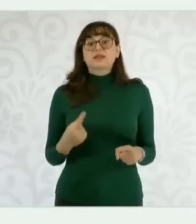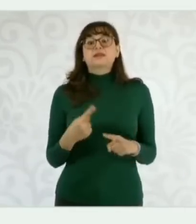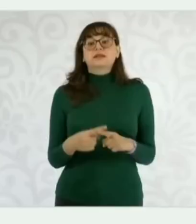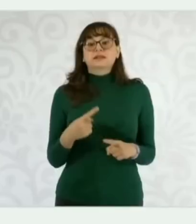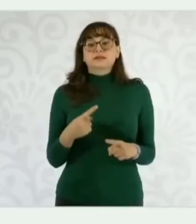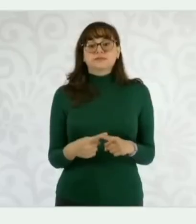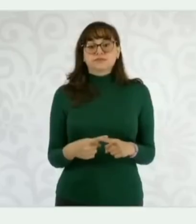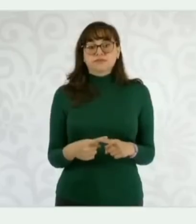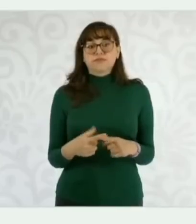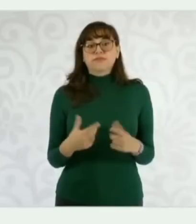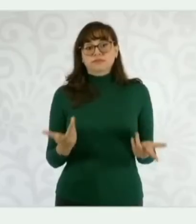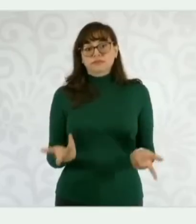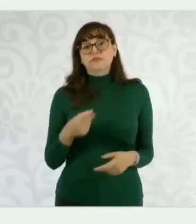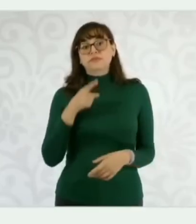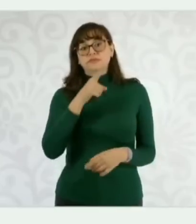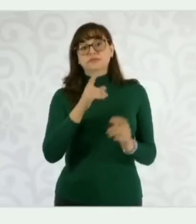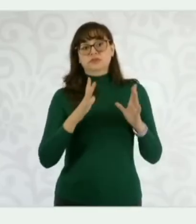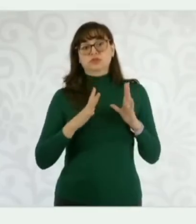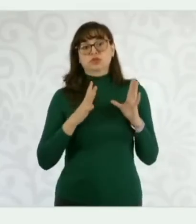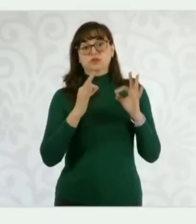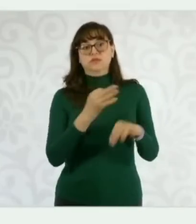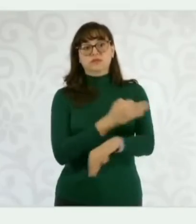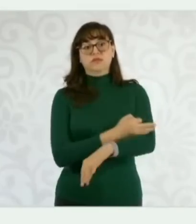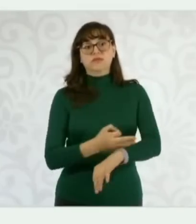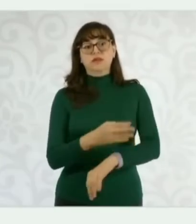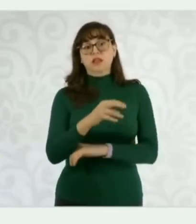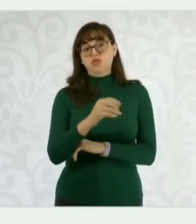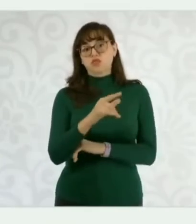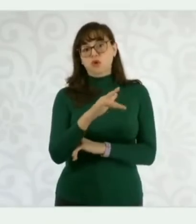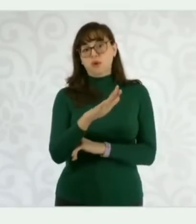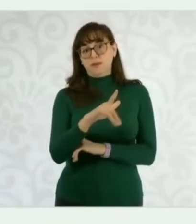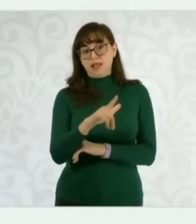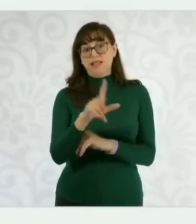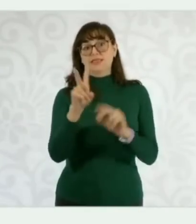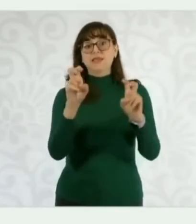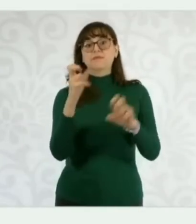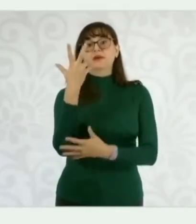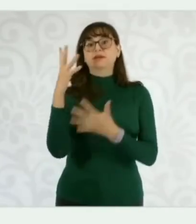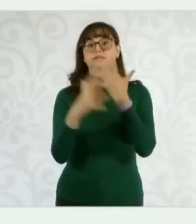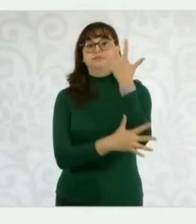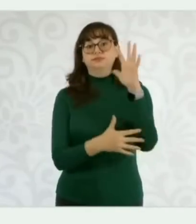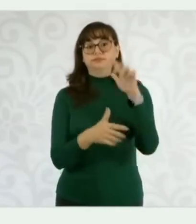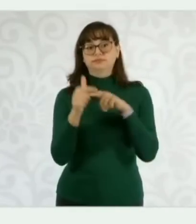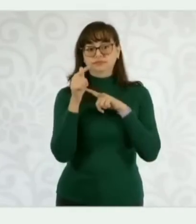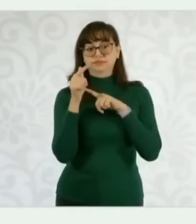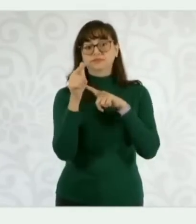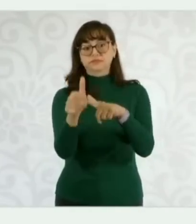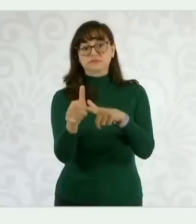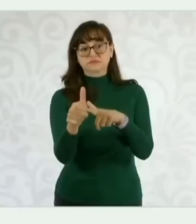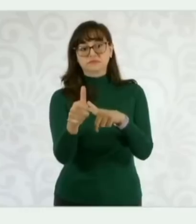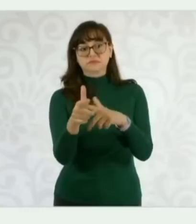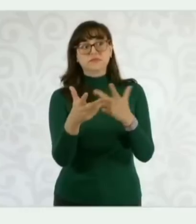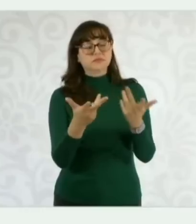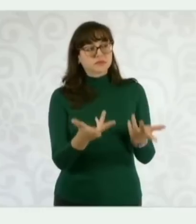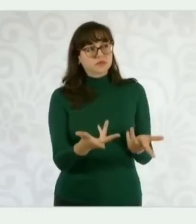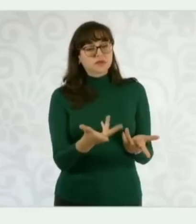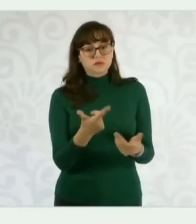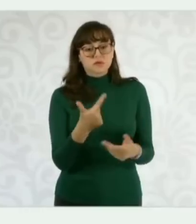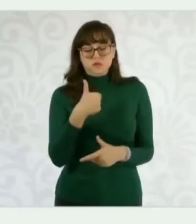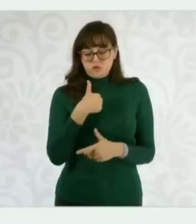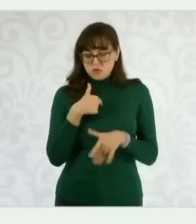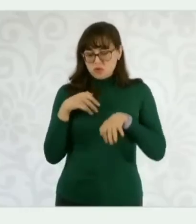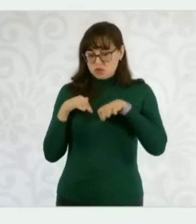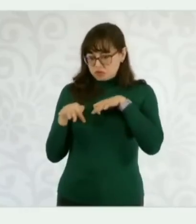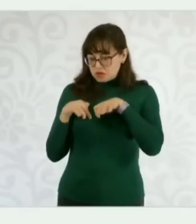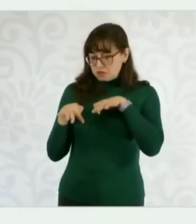familia Nobel que se dedica particularmente a sustentabilidad y tiene que ver pues con el trabajo académico y